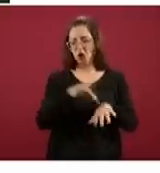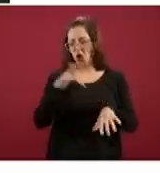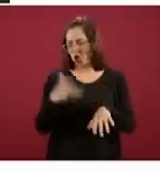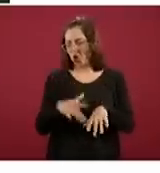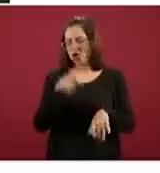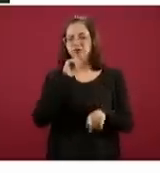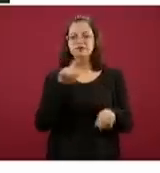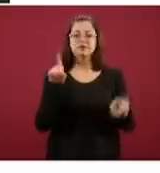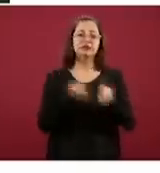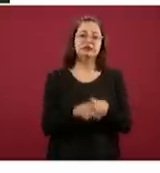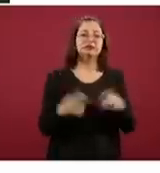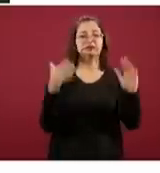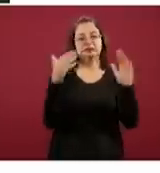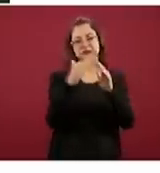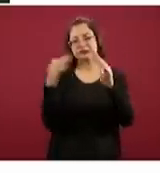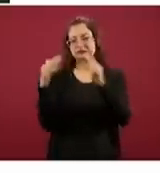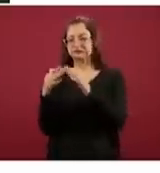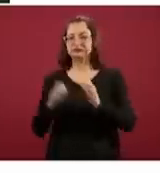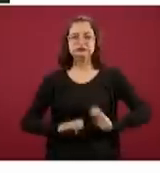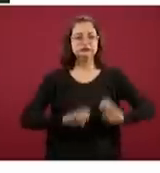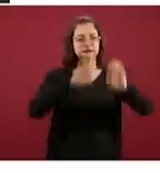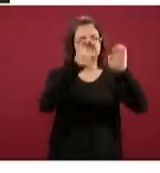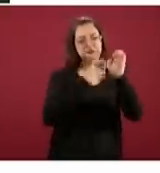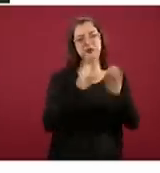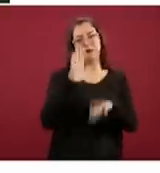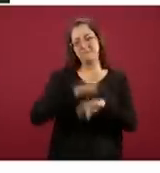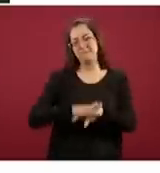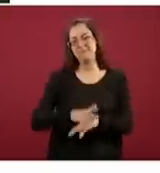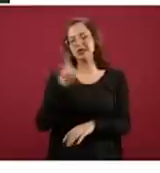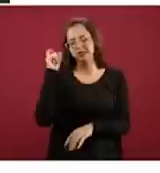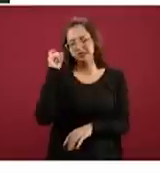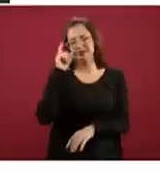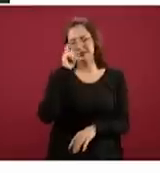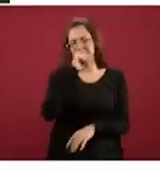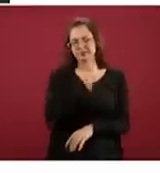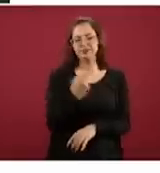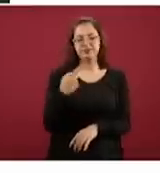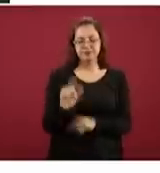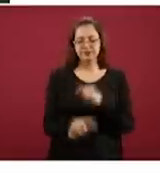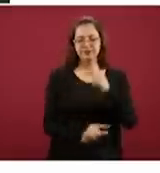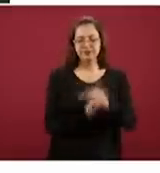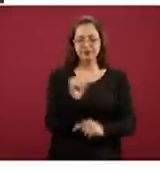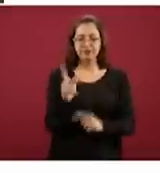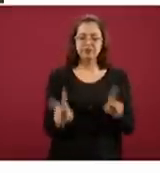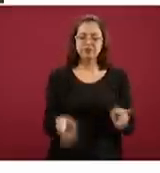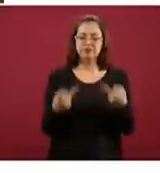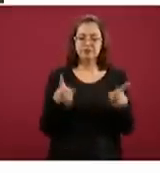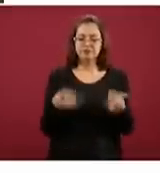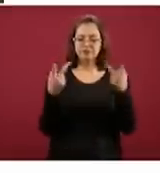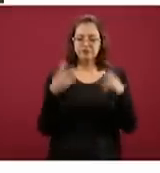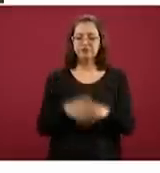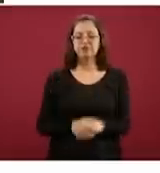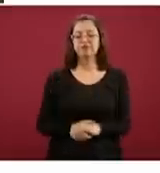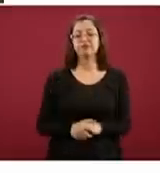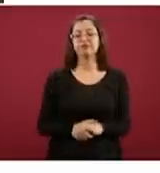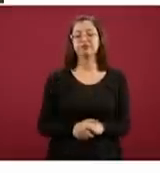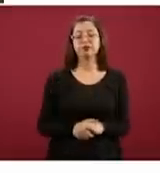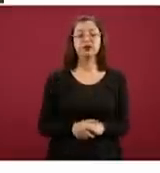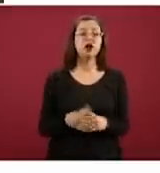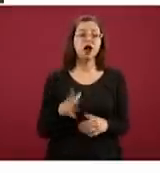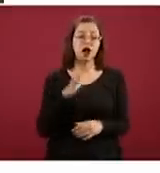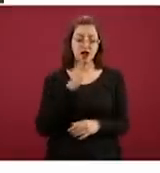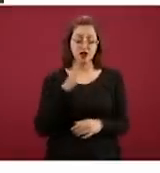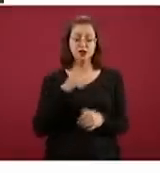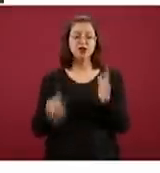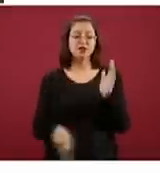los bienes inmuebles un poco se nos ha hecho un poco más de dificultad venderlos, pero sí los hemos vendido. De nueva cuenta sacamos las casas en